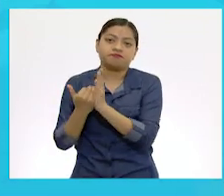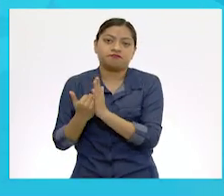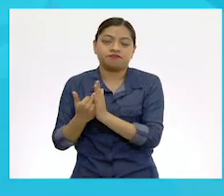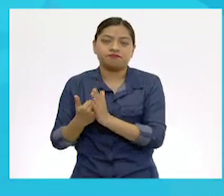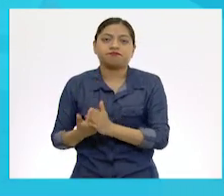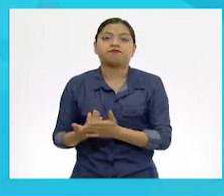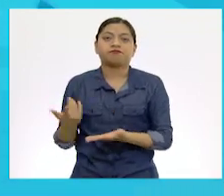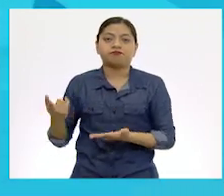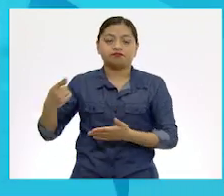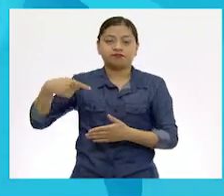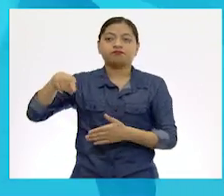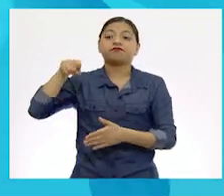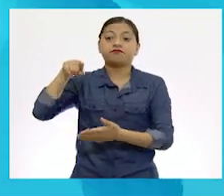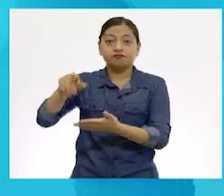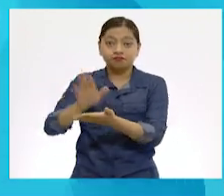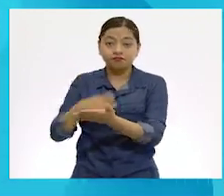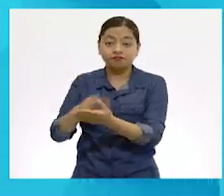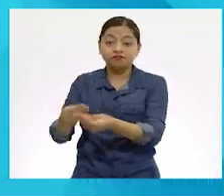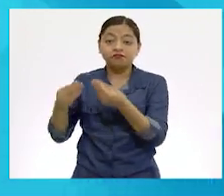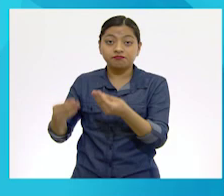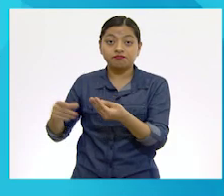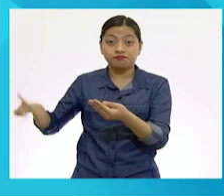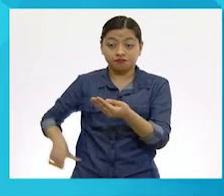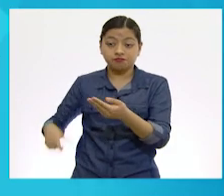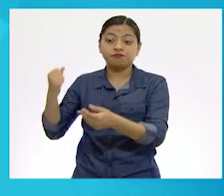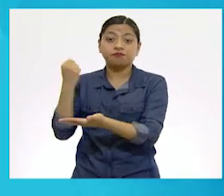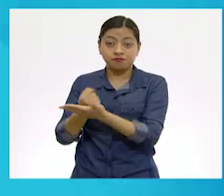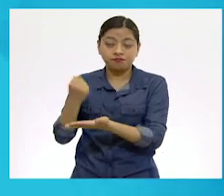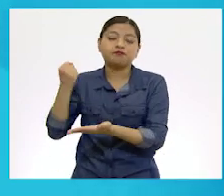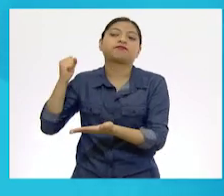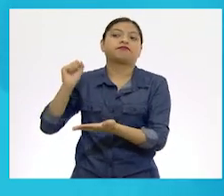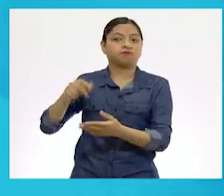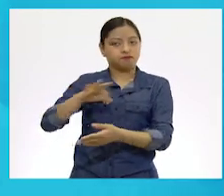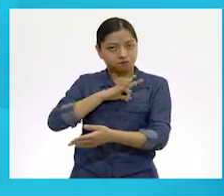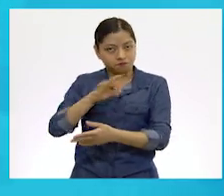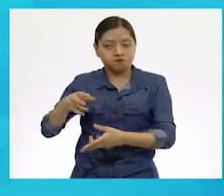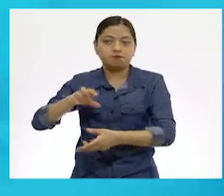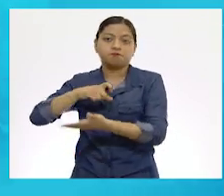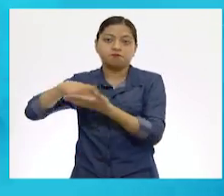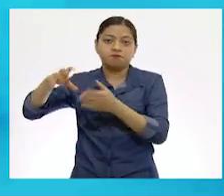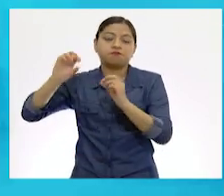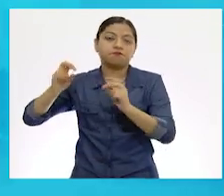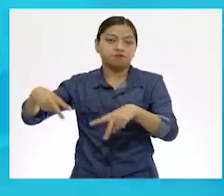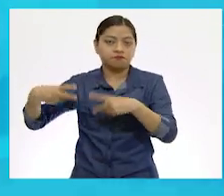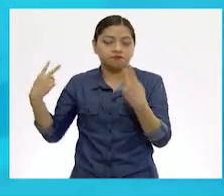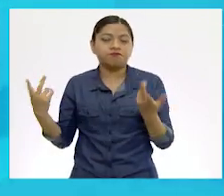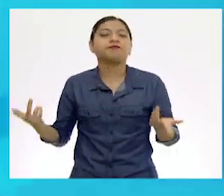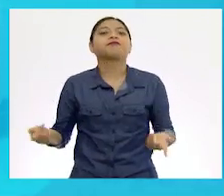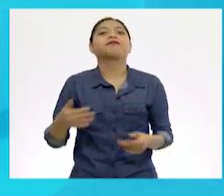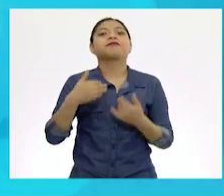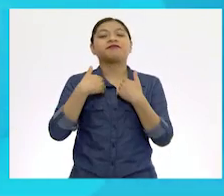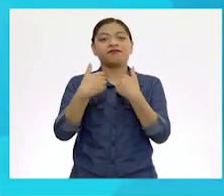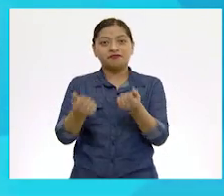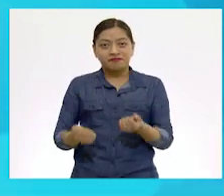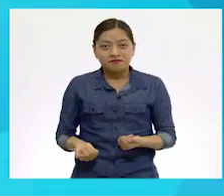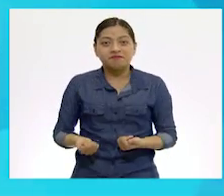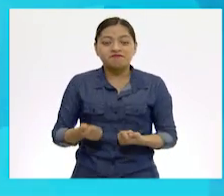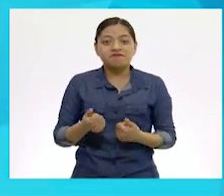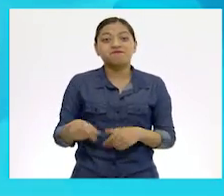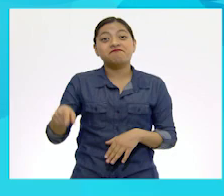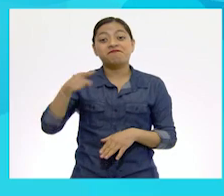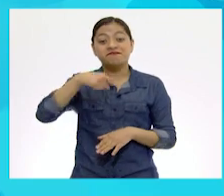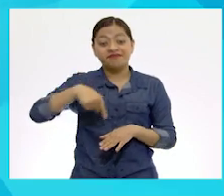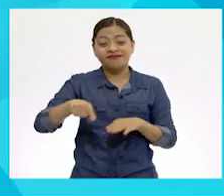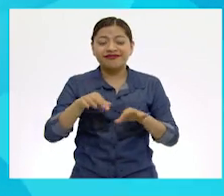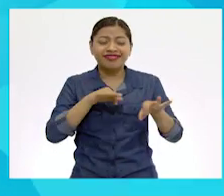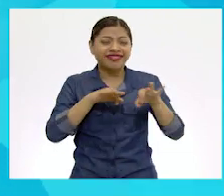papel que ampare la legal procedencia de los ejemplares. Hombre, pues con esto nos podemos dar una pequeña idea de qué tan divertido y complejo es